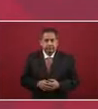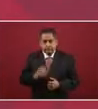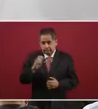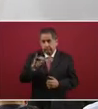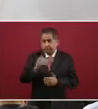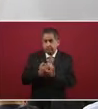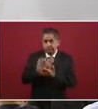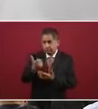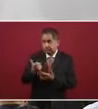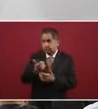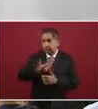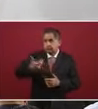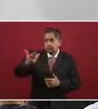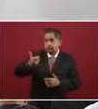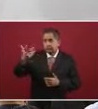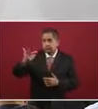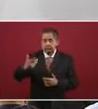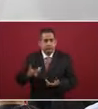económica.